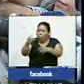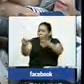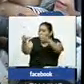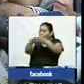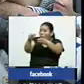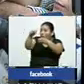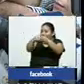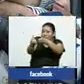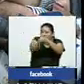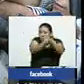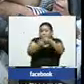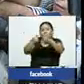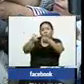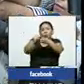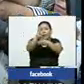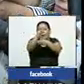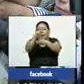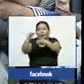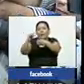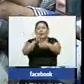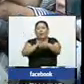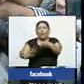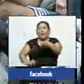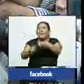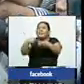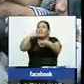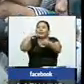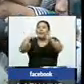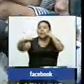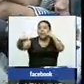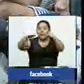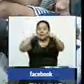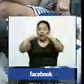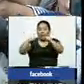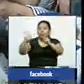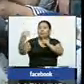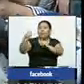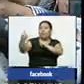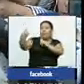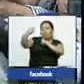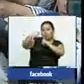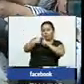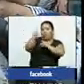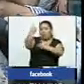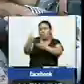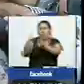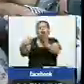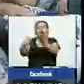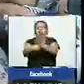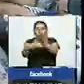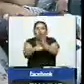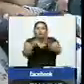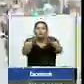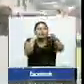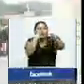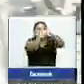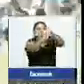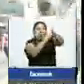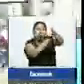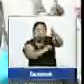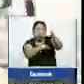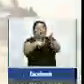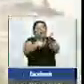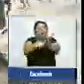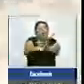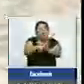El Salvador, su único jefe inmediato y al que reciben órdenes, es al alcalde, según lo dice el Código Municipal. Un